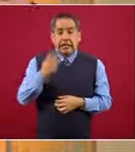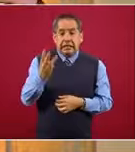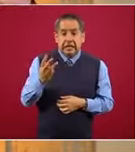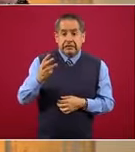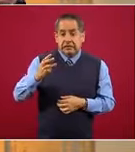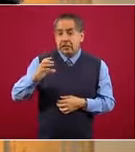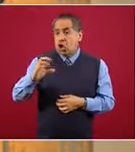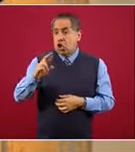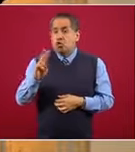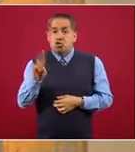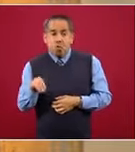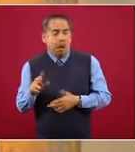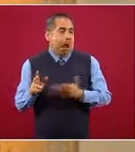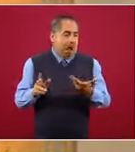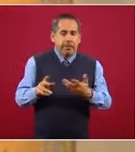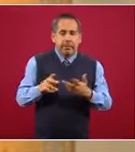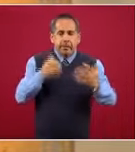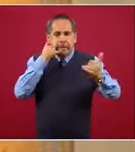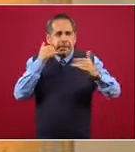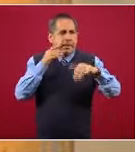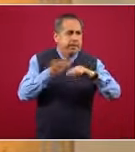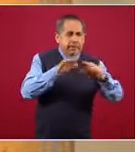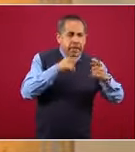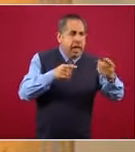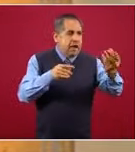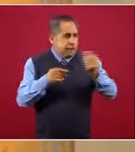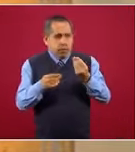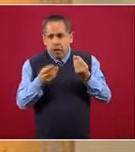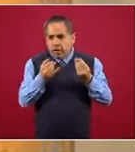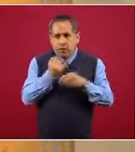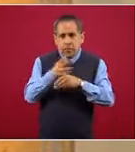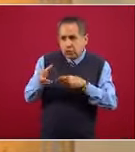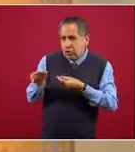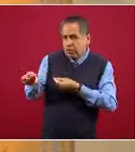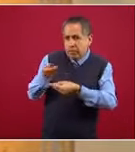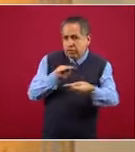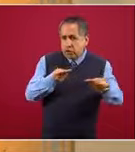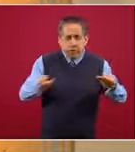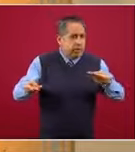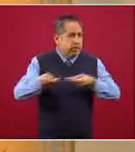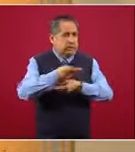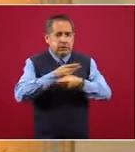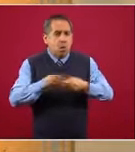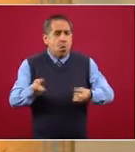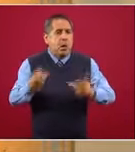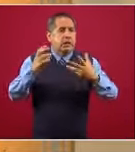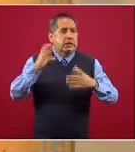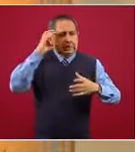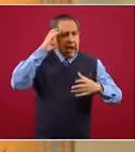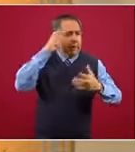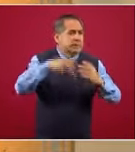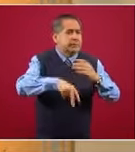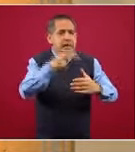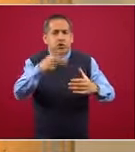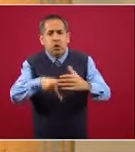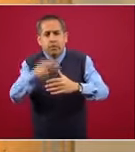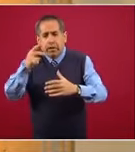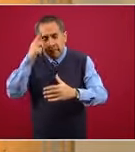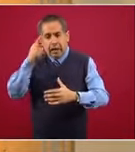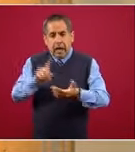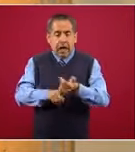reguladores. Finalmente puede cruzar esta oferta de servicios, es decir, el número de camas para